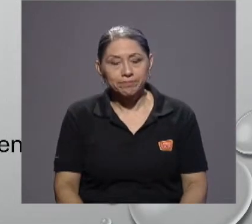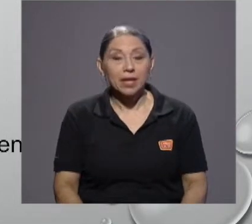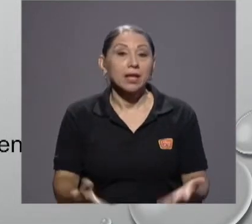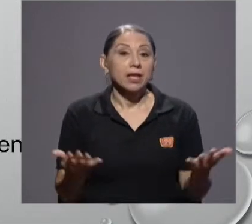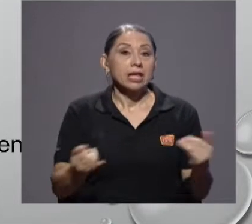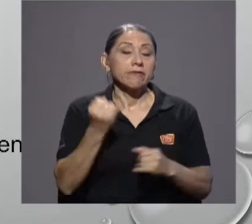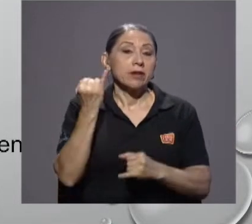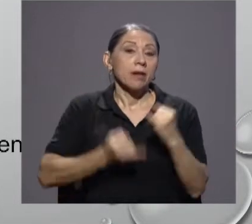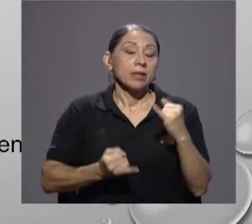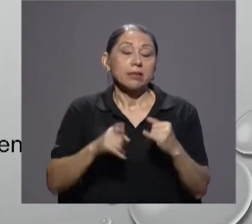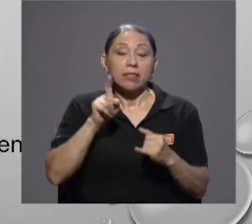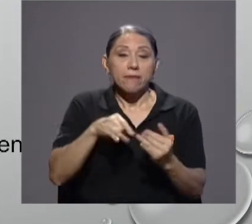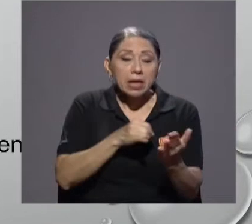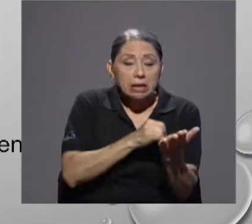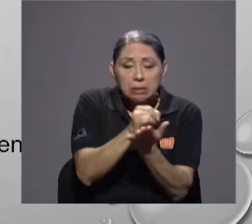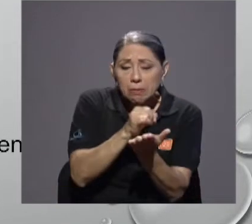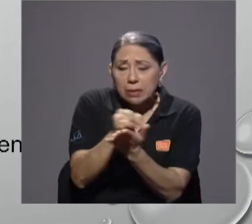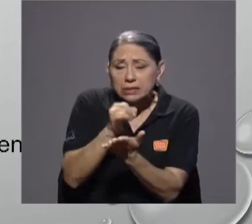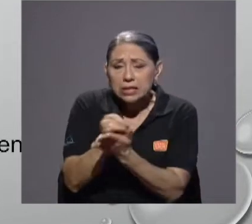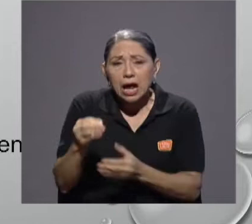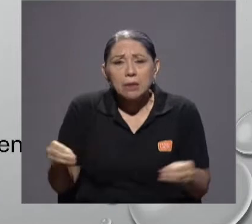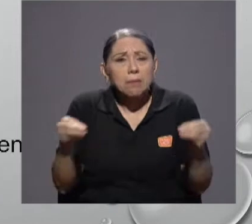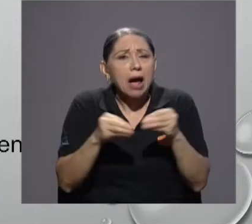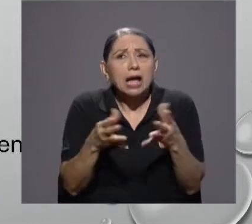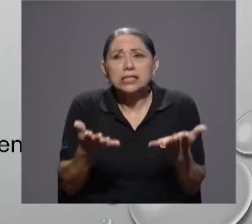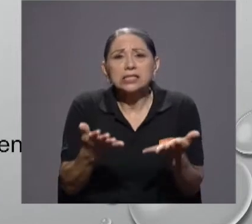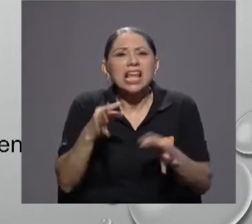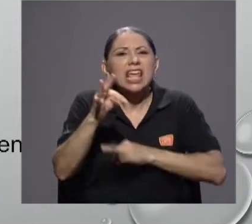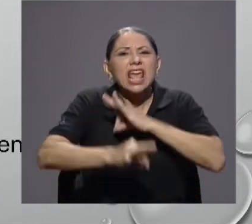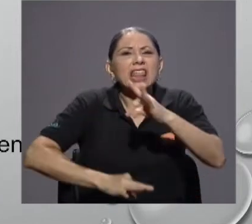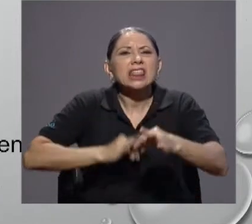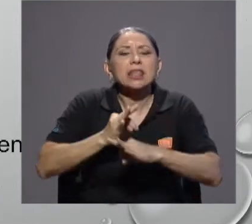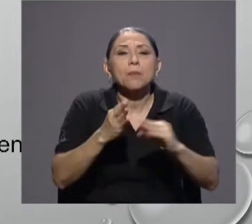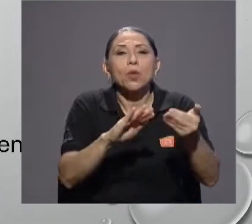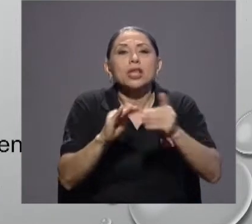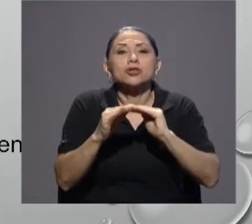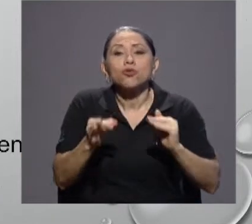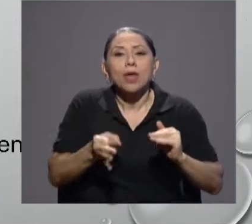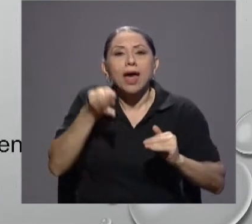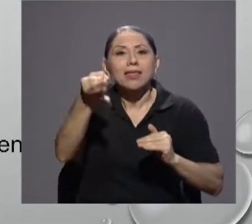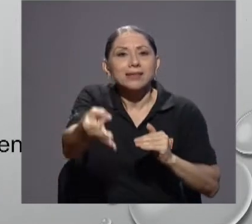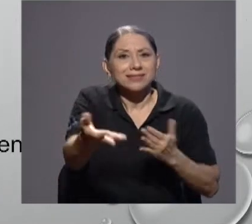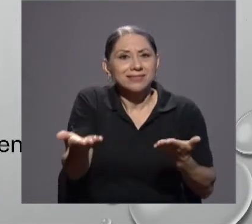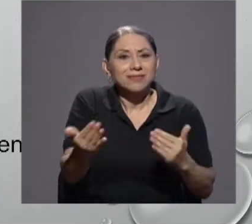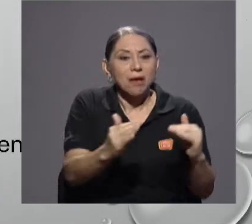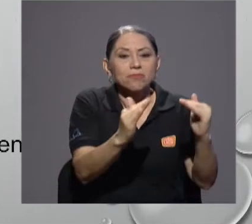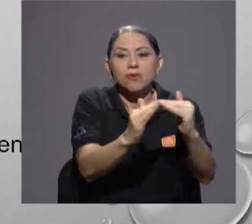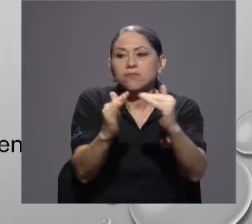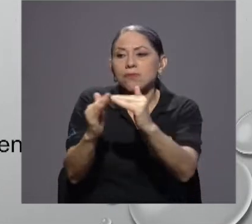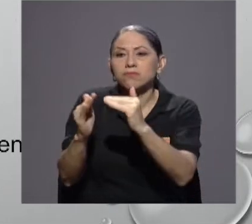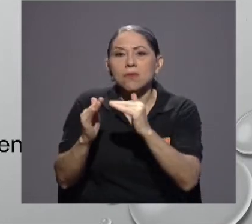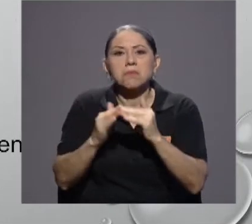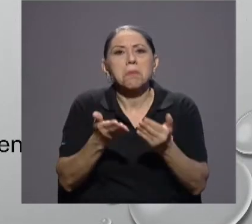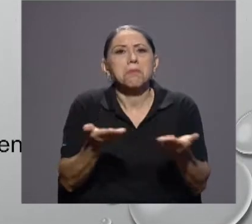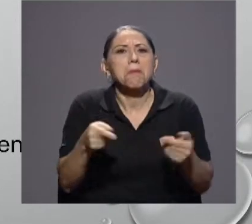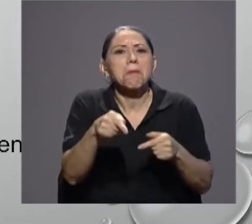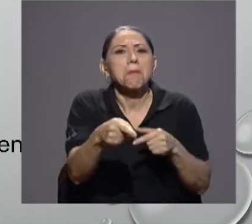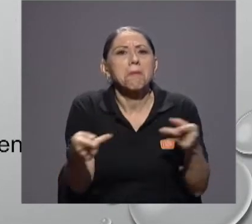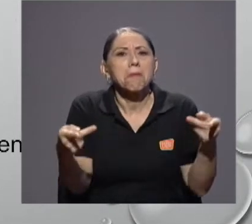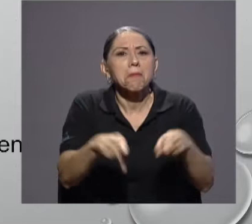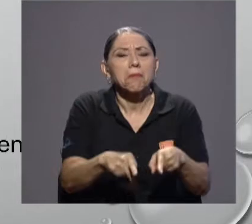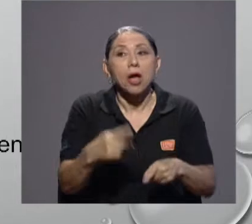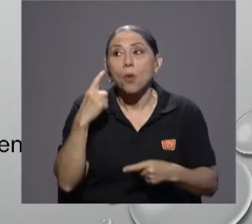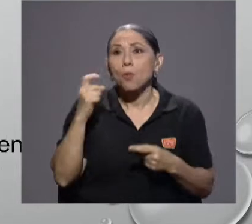que hacer más investigación y discusión sobre qué tipo de ciudades vamos a tener, qué tipo de asentamientos, porque se han afirmado cosas